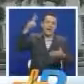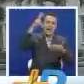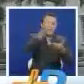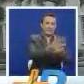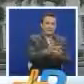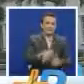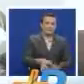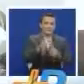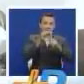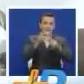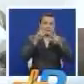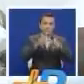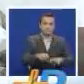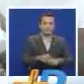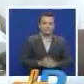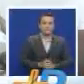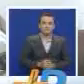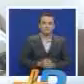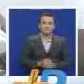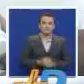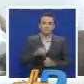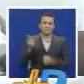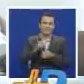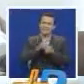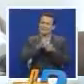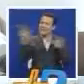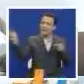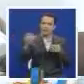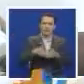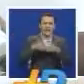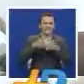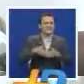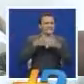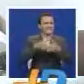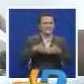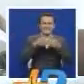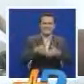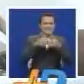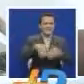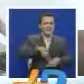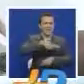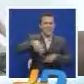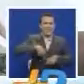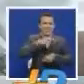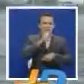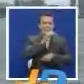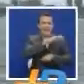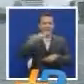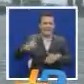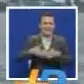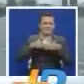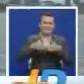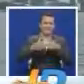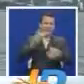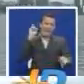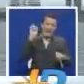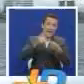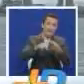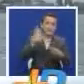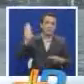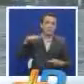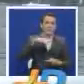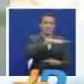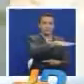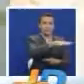atención especializada. Por medio de una lancha, muy difícil el transporte, no sé qué, muy incómodo. Por el mar, luego llegaron a Buenaventura, luego